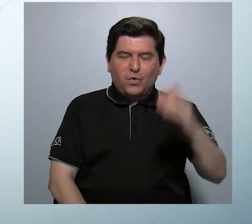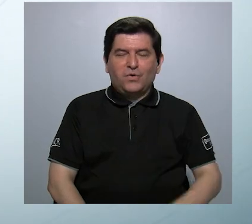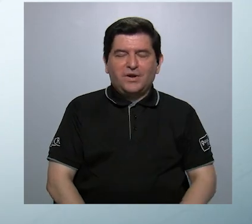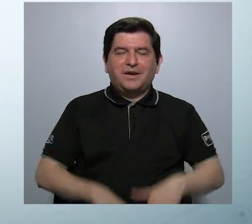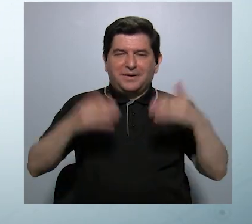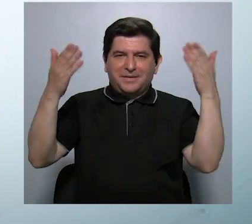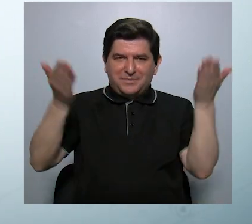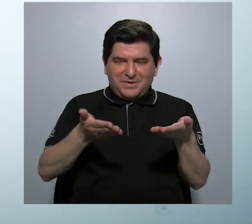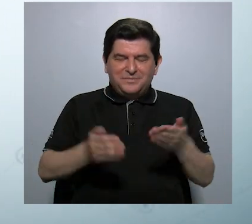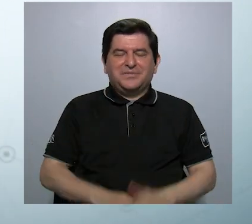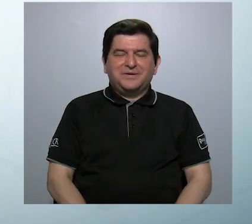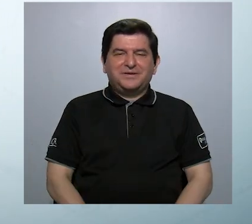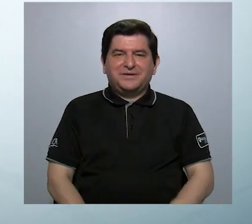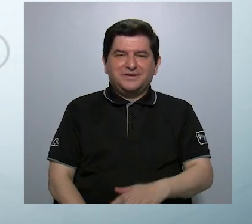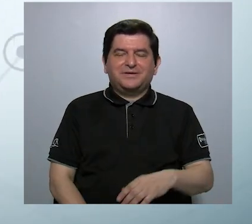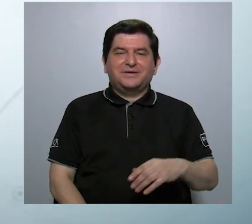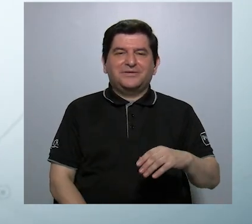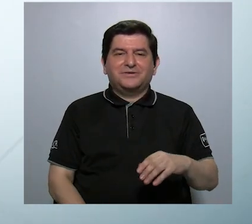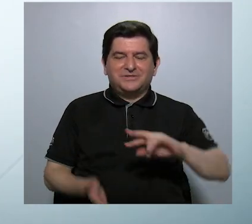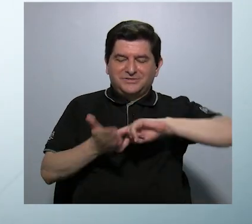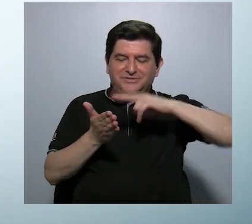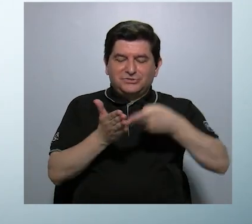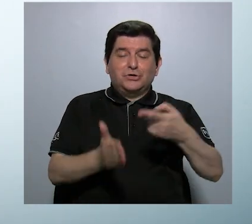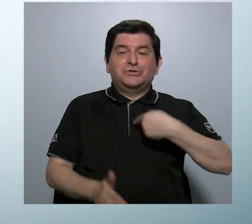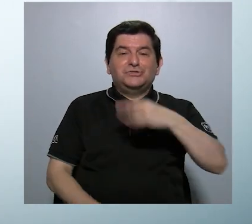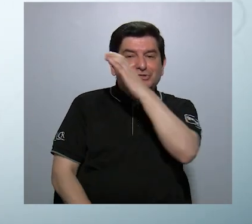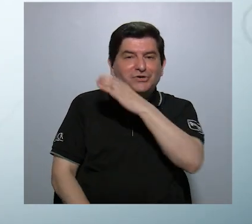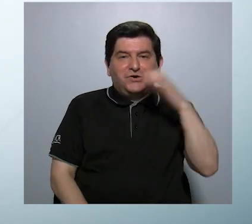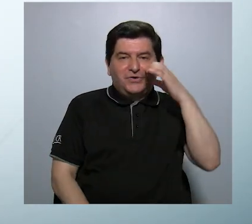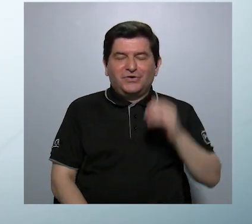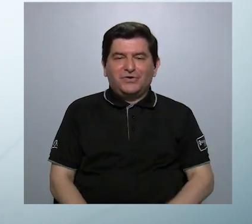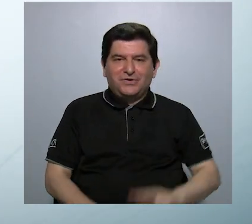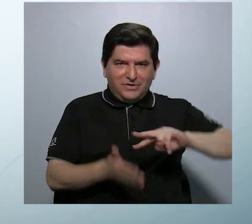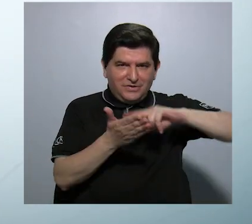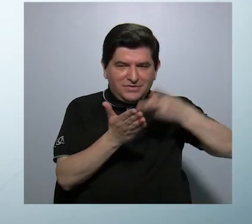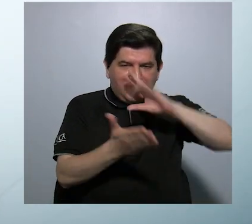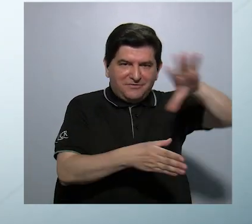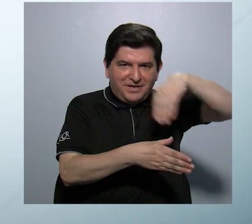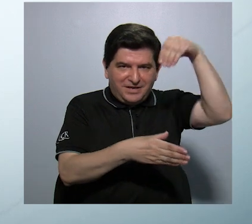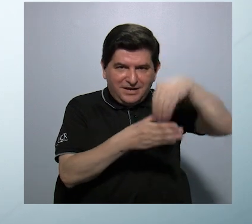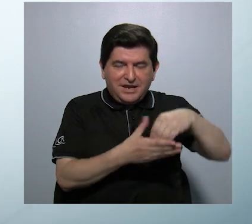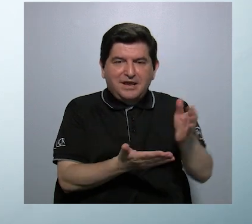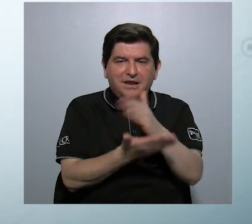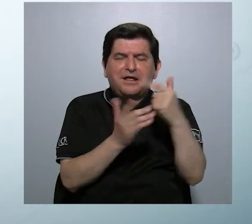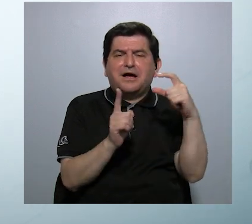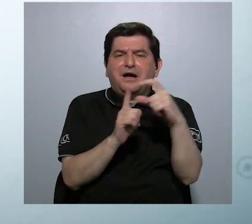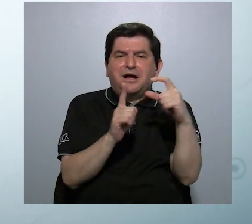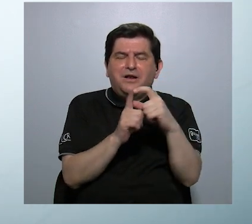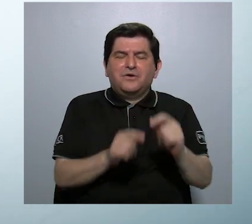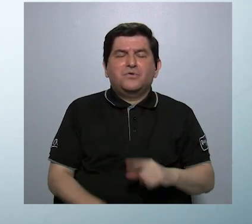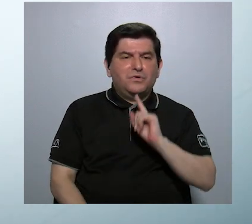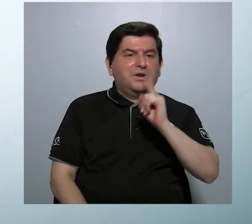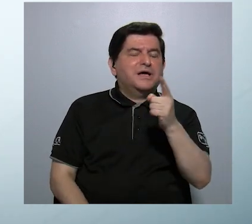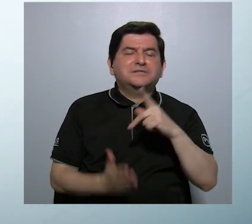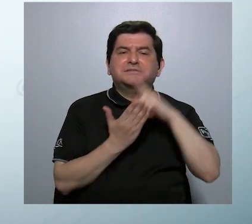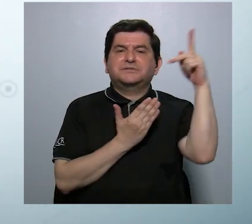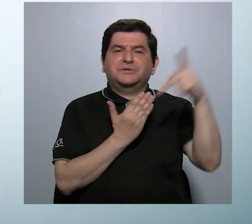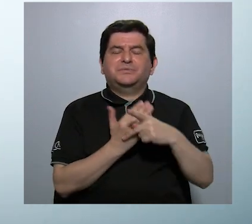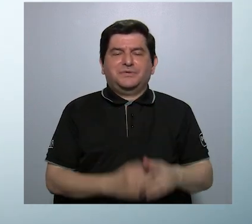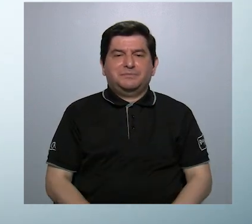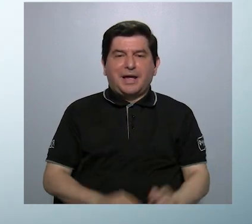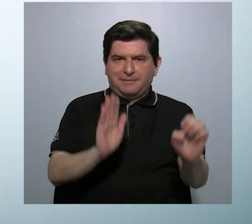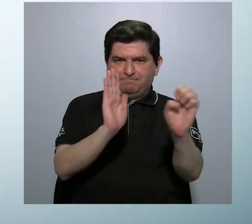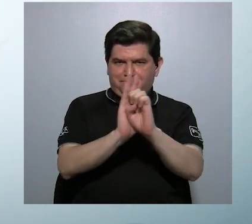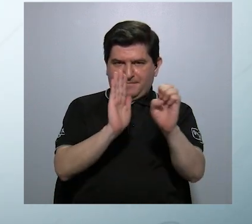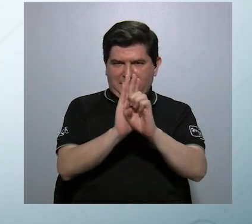Hola, les doy la bienvenida a Conceptos. Soy Catalina Lao y voy a definir y poner en contexto algunas de las palabras que se dijeron en el